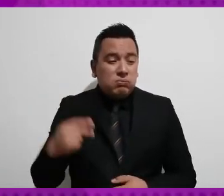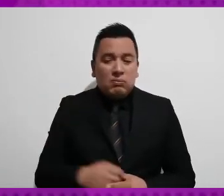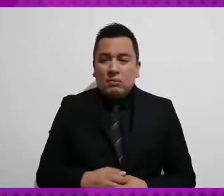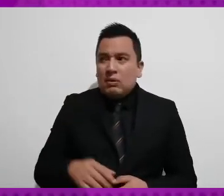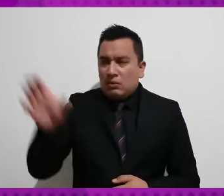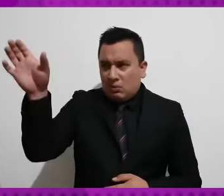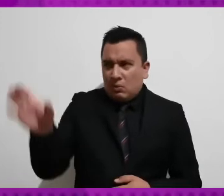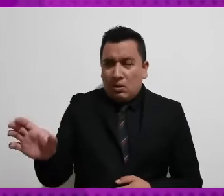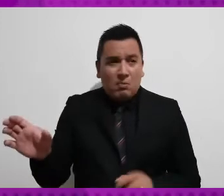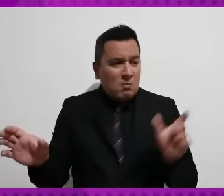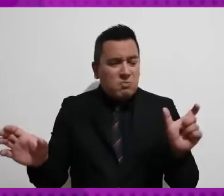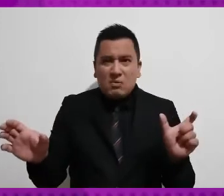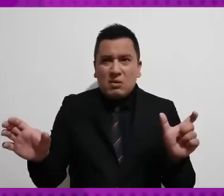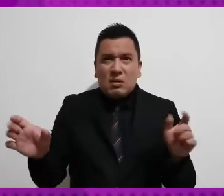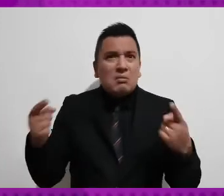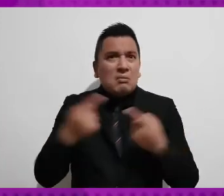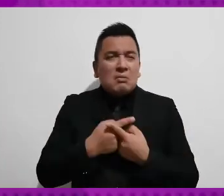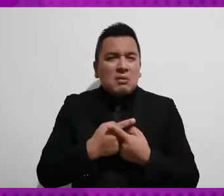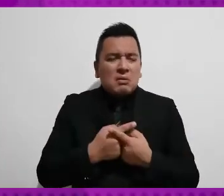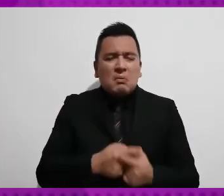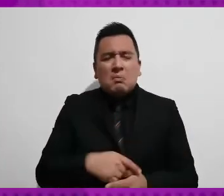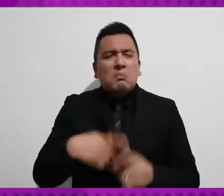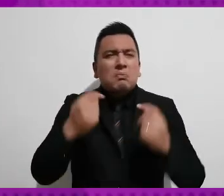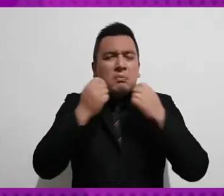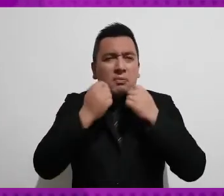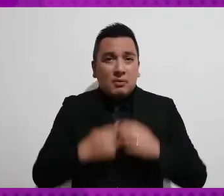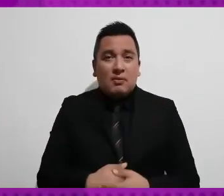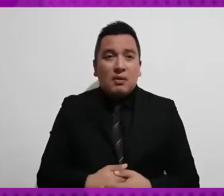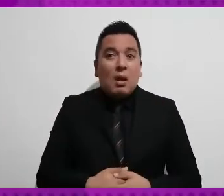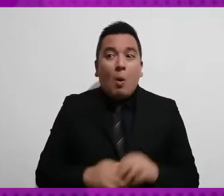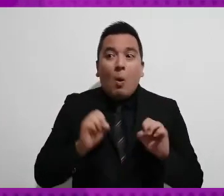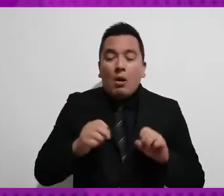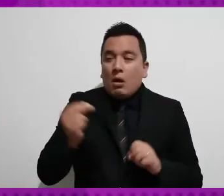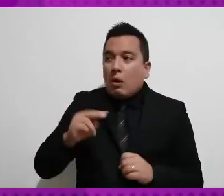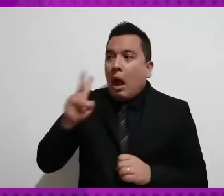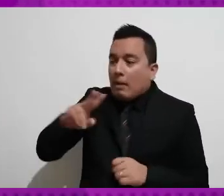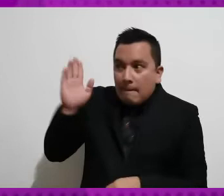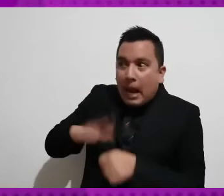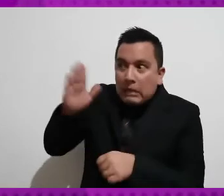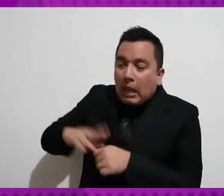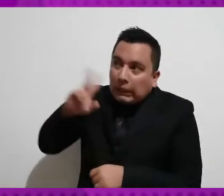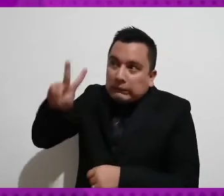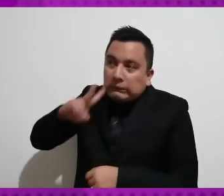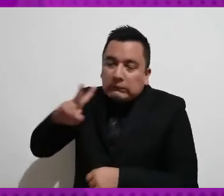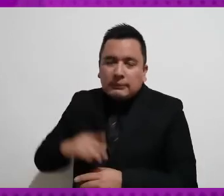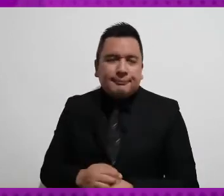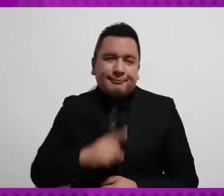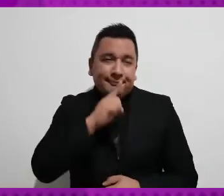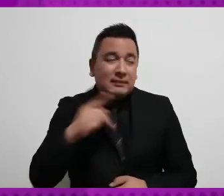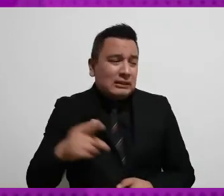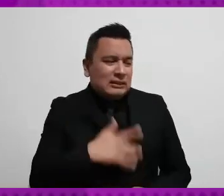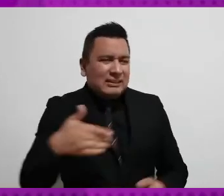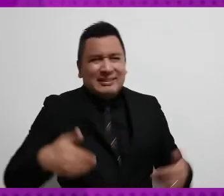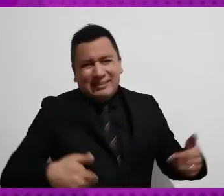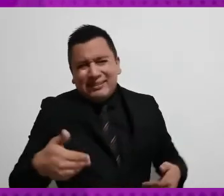un impedimento o le genere procedimientos adicionales que pueden generar esta incomodidad y